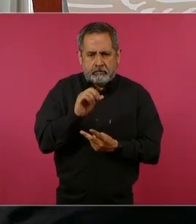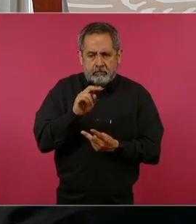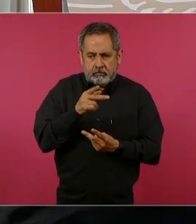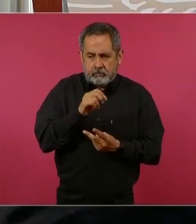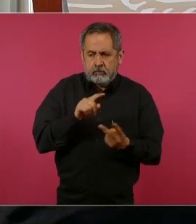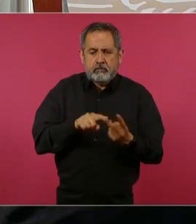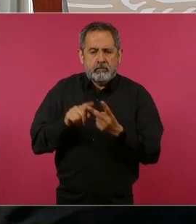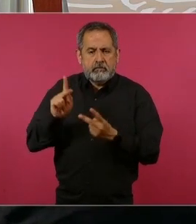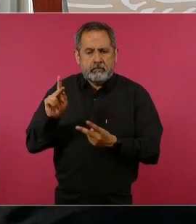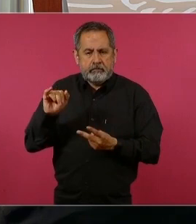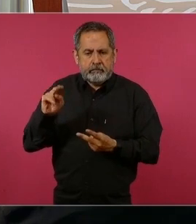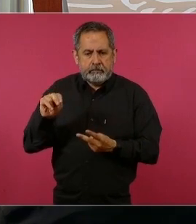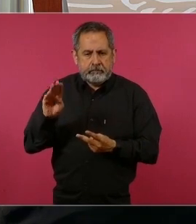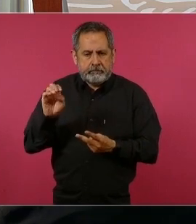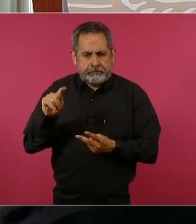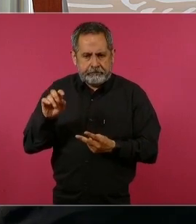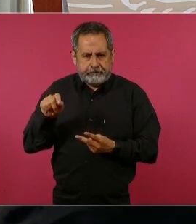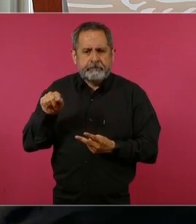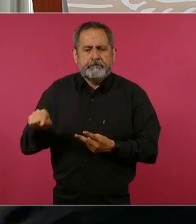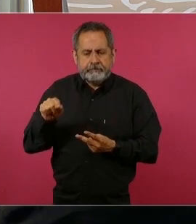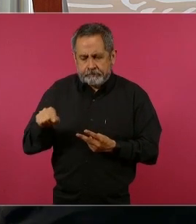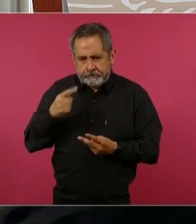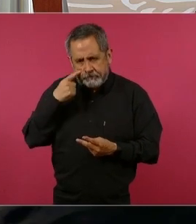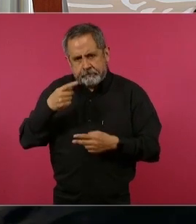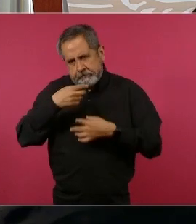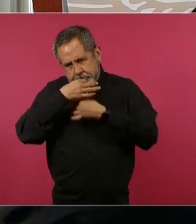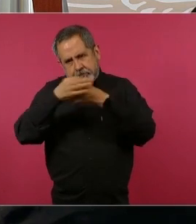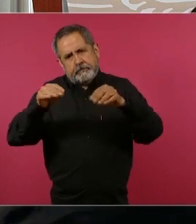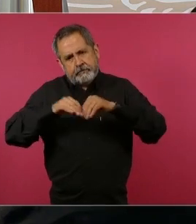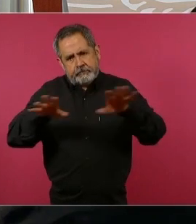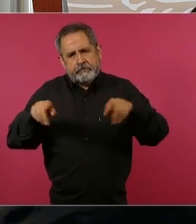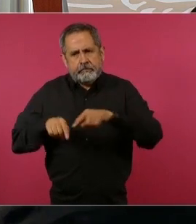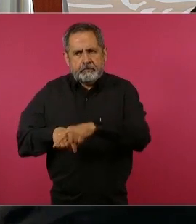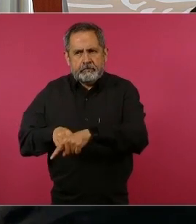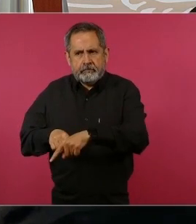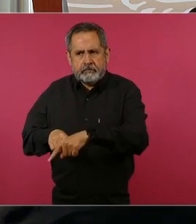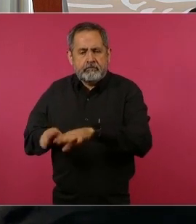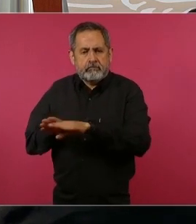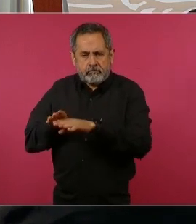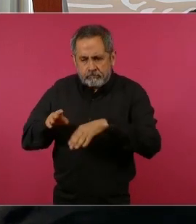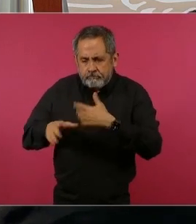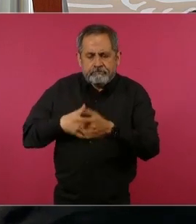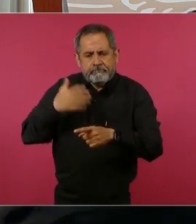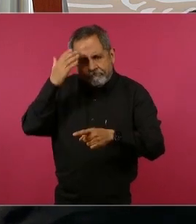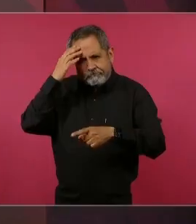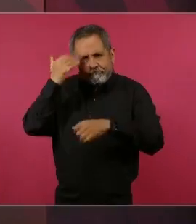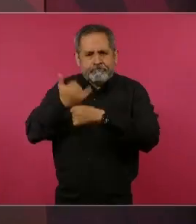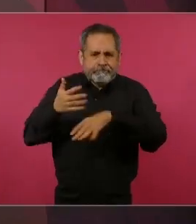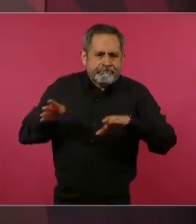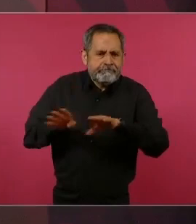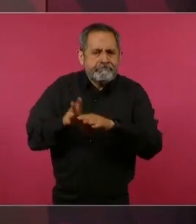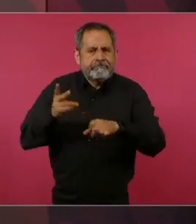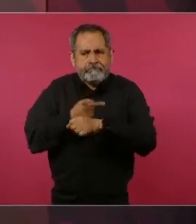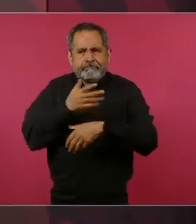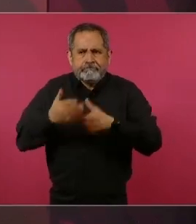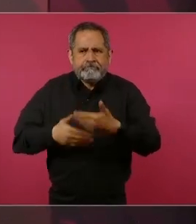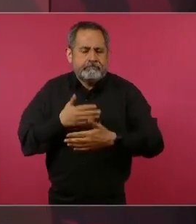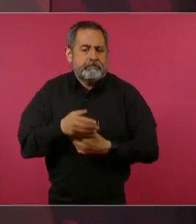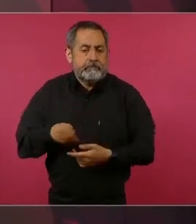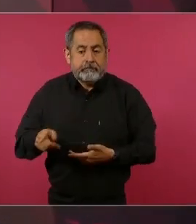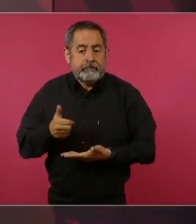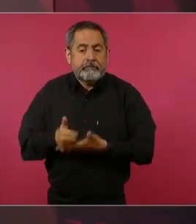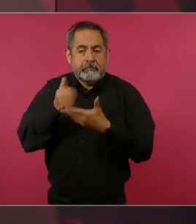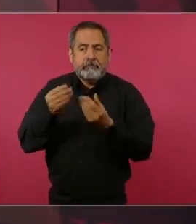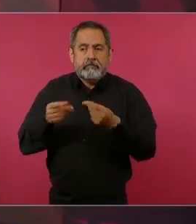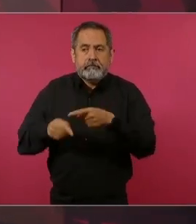de Pinabete, para que se vaya conociendo cómo vamos avanzando. Además, va a ayudar